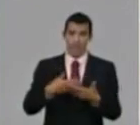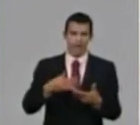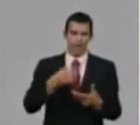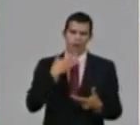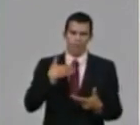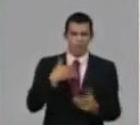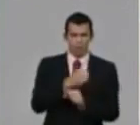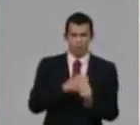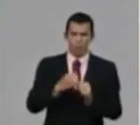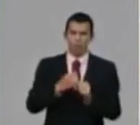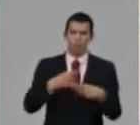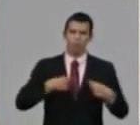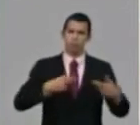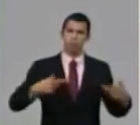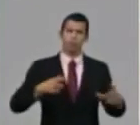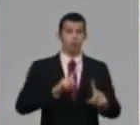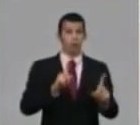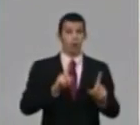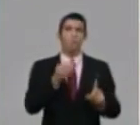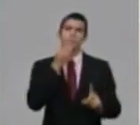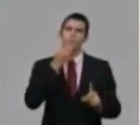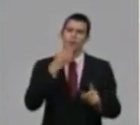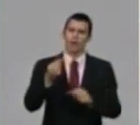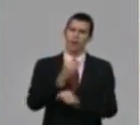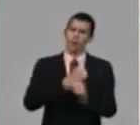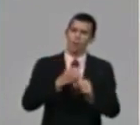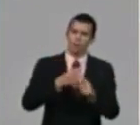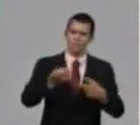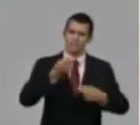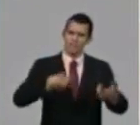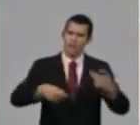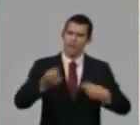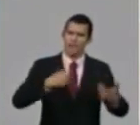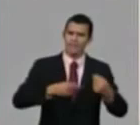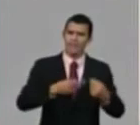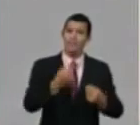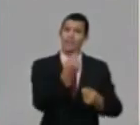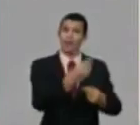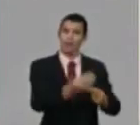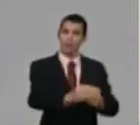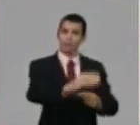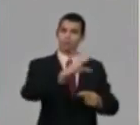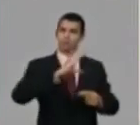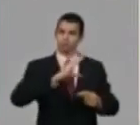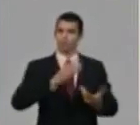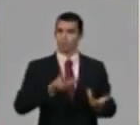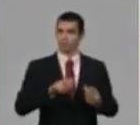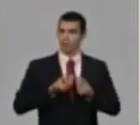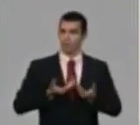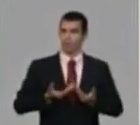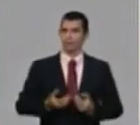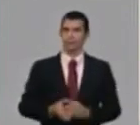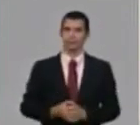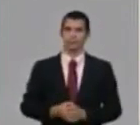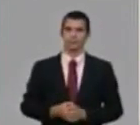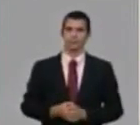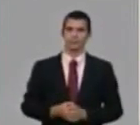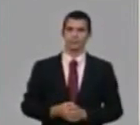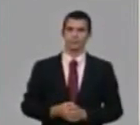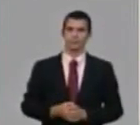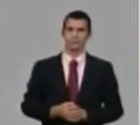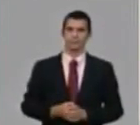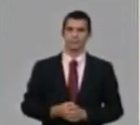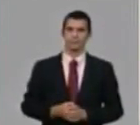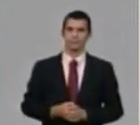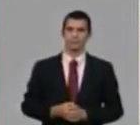está definido que no se podrán, los precios tienen que formarse con un margen de utilidad limitado de hasta un 5% sobre los costos y gastos en los que